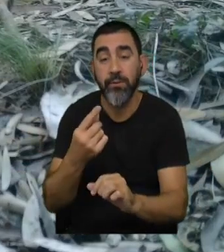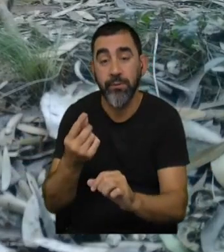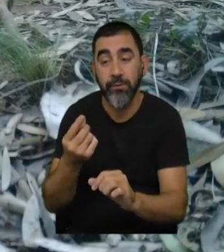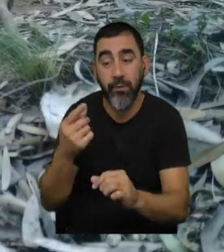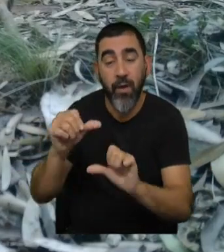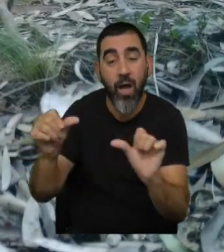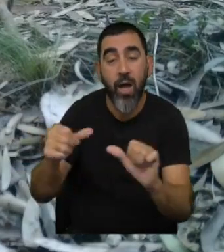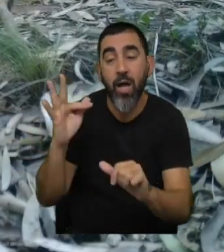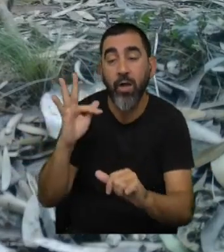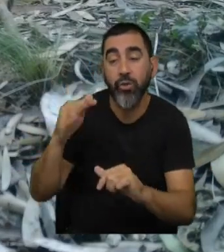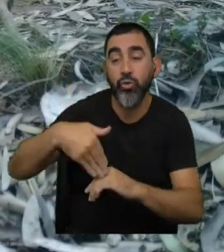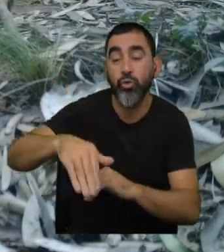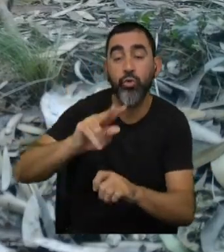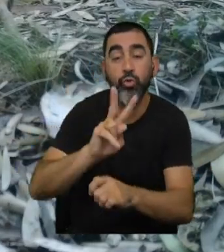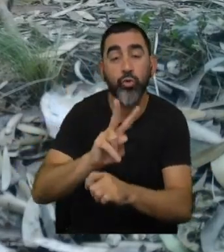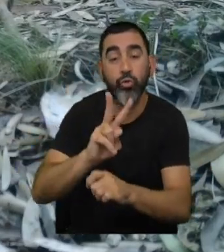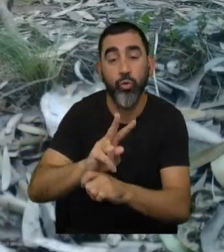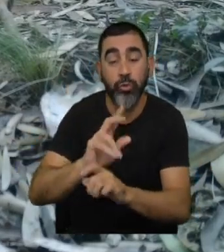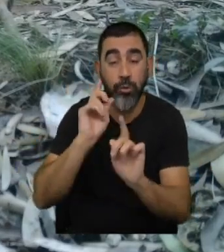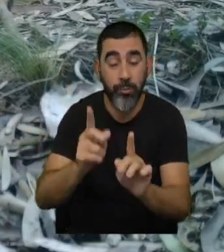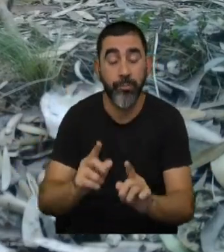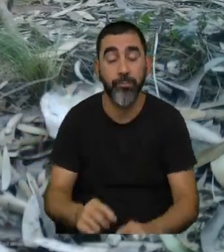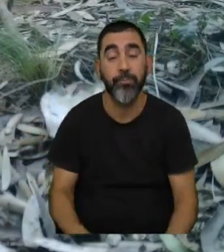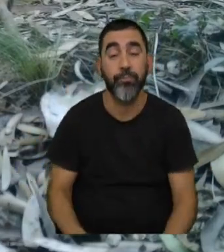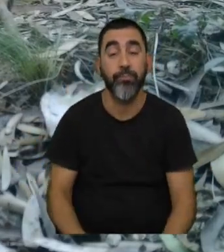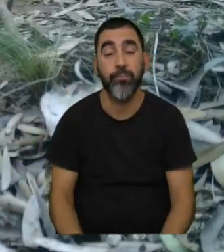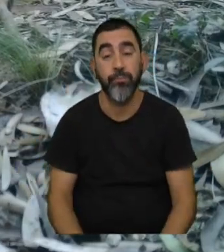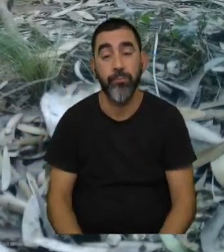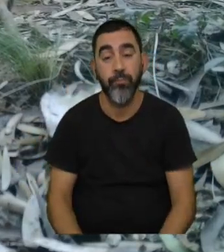las acciones de control hacia un lado u otro.